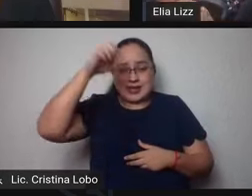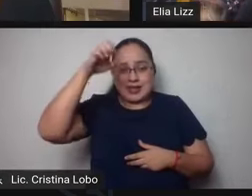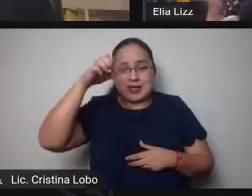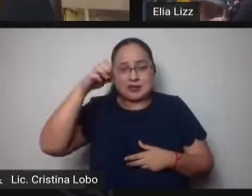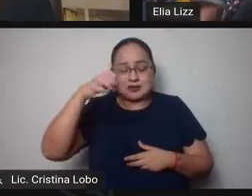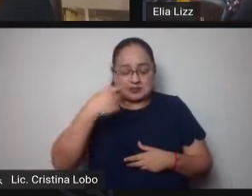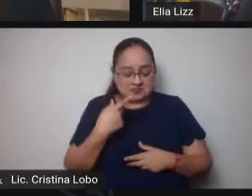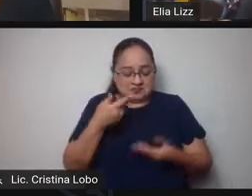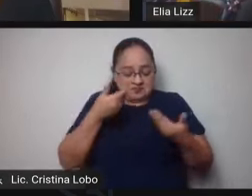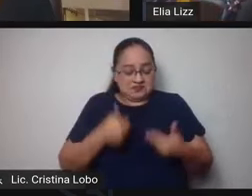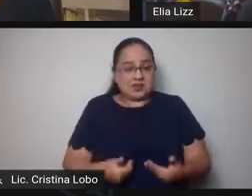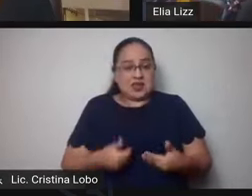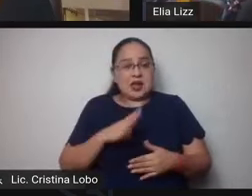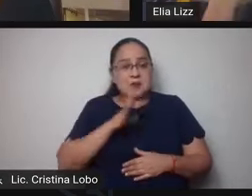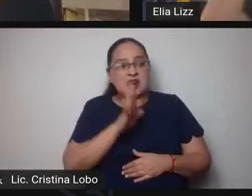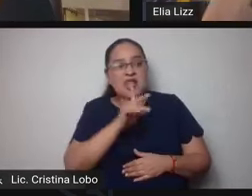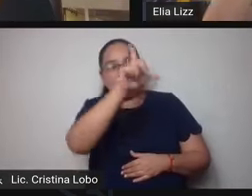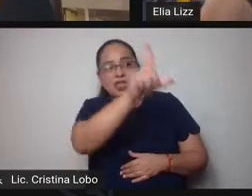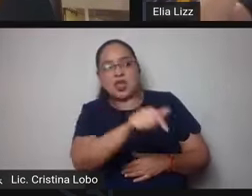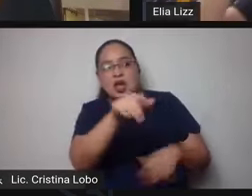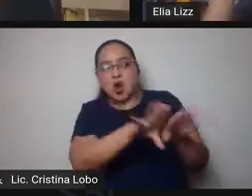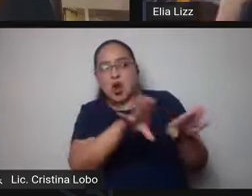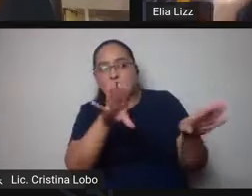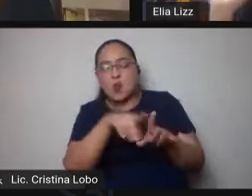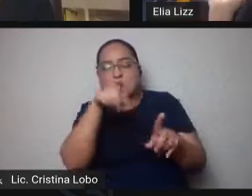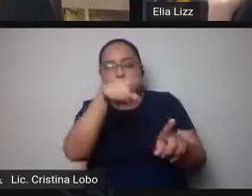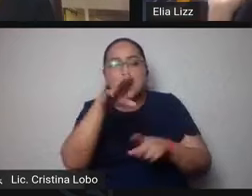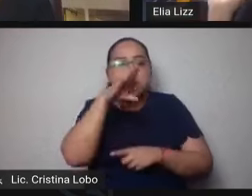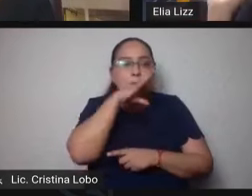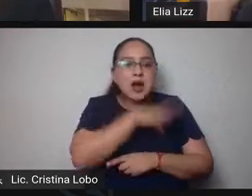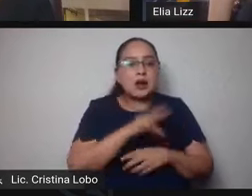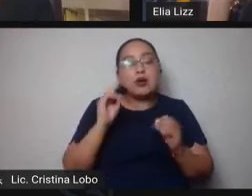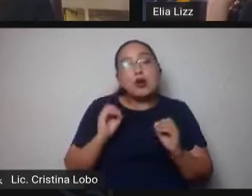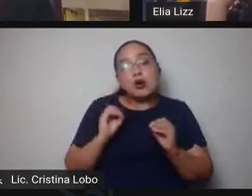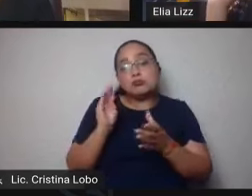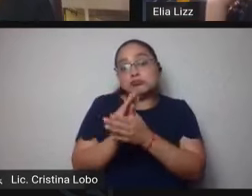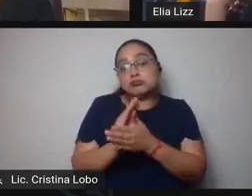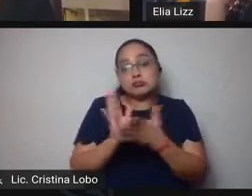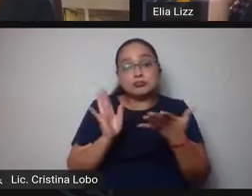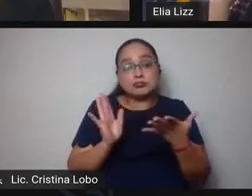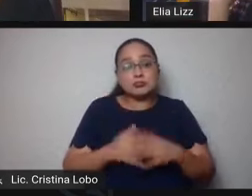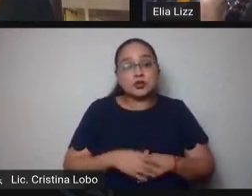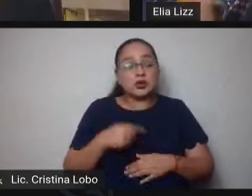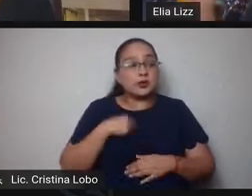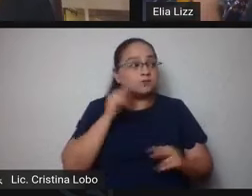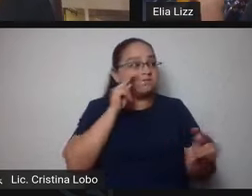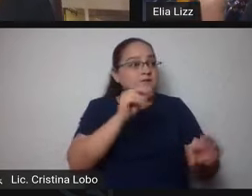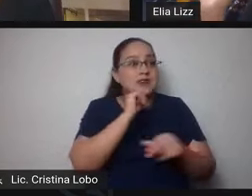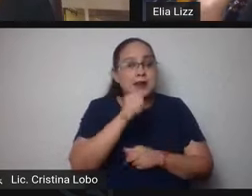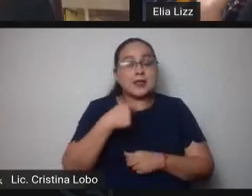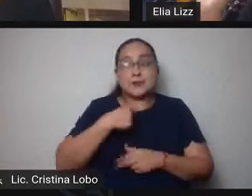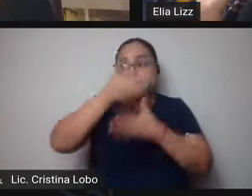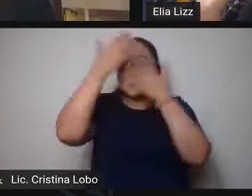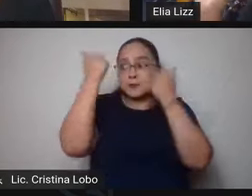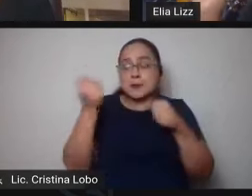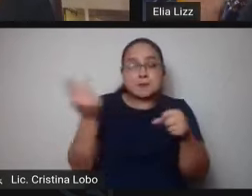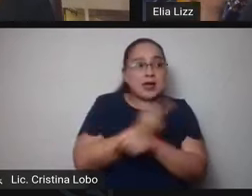Lo primero, lo va a sobajar, si es que no se hace de la vista gorda. Yo no vi nada, yo no sé nada y no sé qué